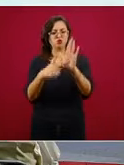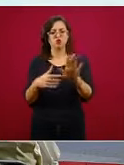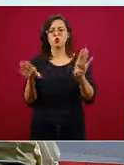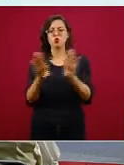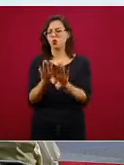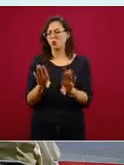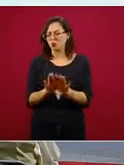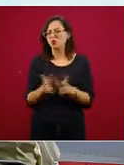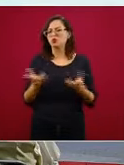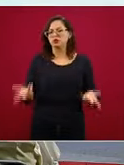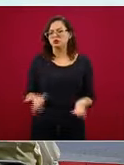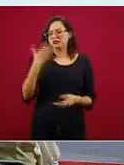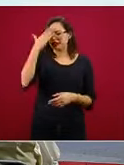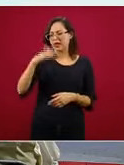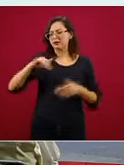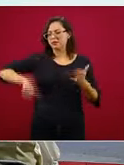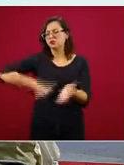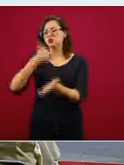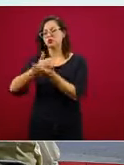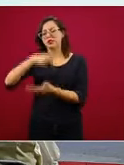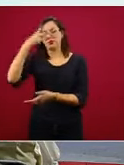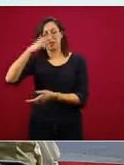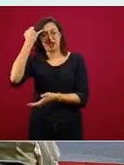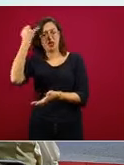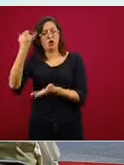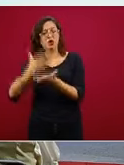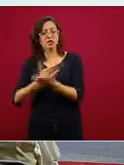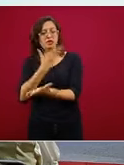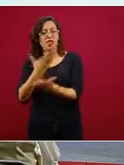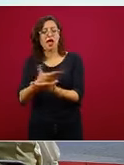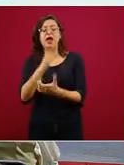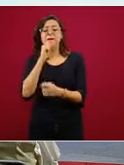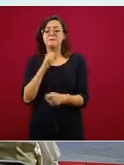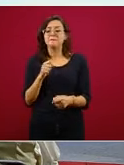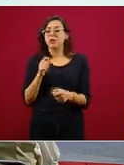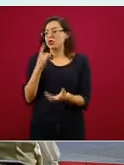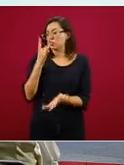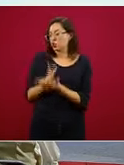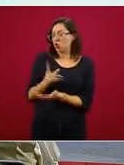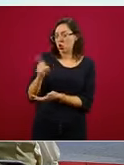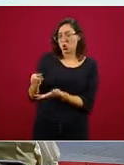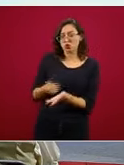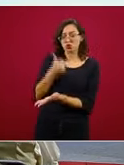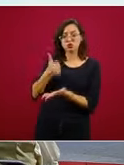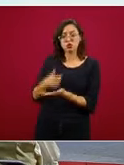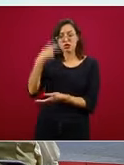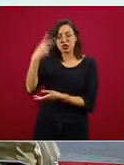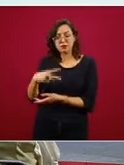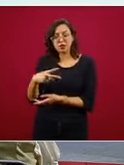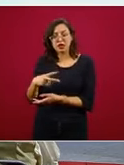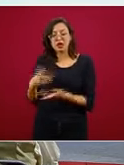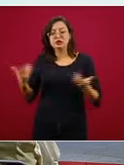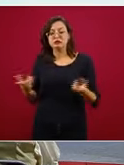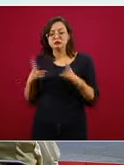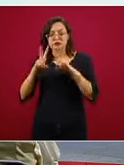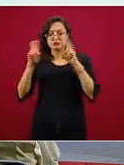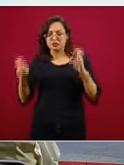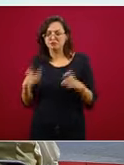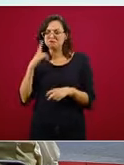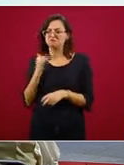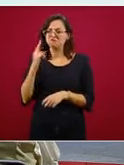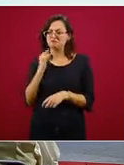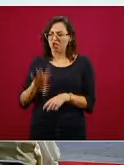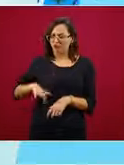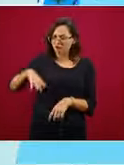la iniciativa de la Ciudad de México, y no solamente la Ciudad de México ha tenido este abordaje de tratar de